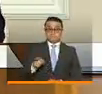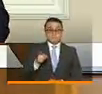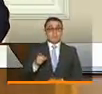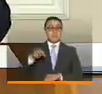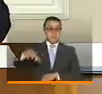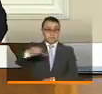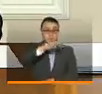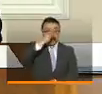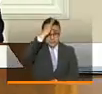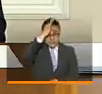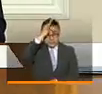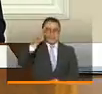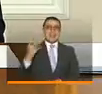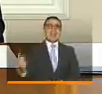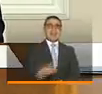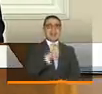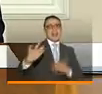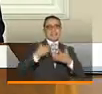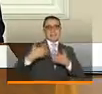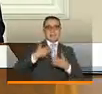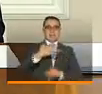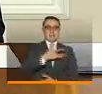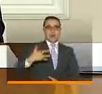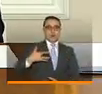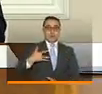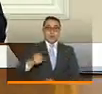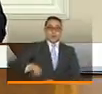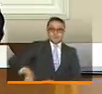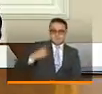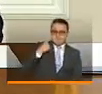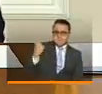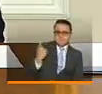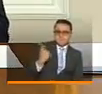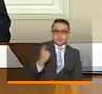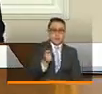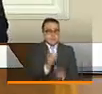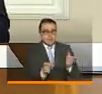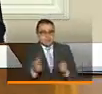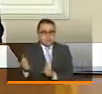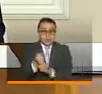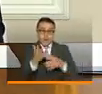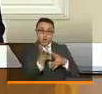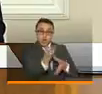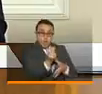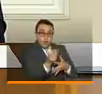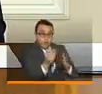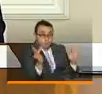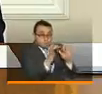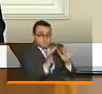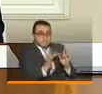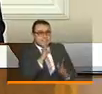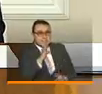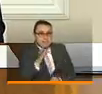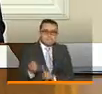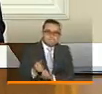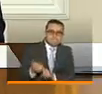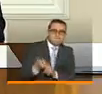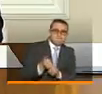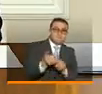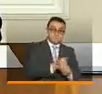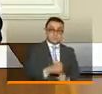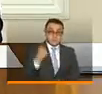las IPS, el sistema estará también buscando activamente las personas que corresponden a cada grupo poblacional. Y estaremos la próxima semana,